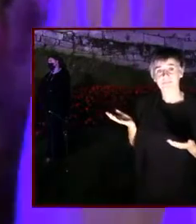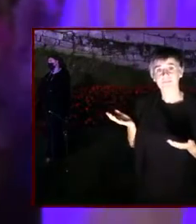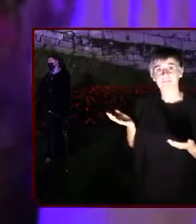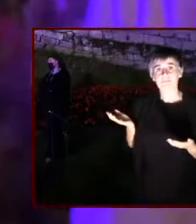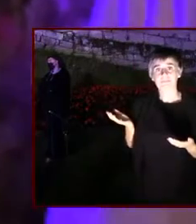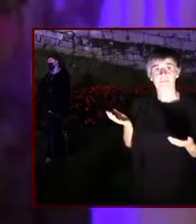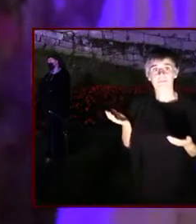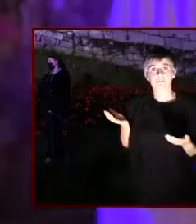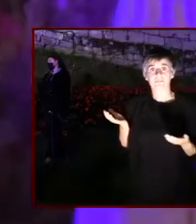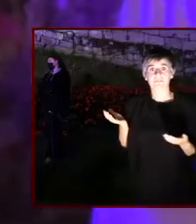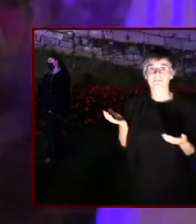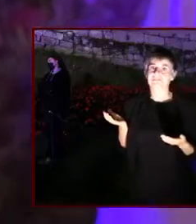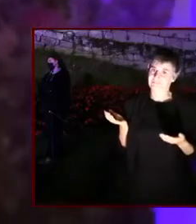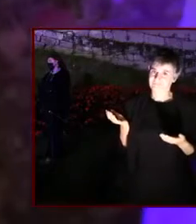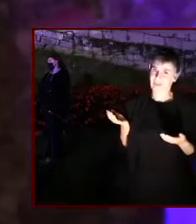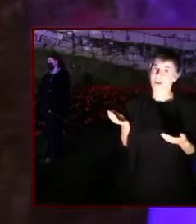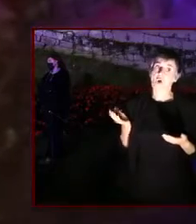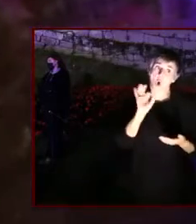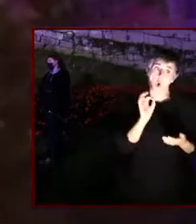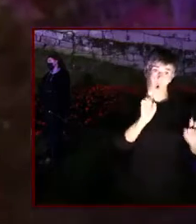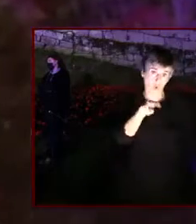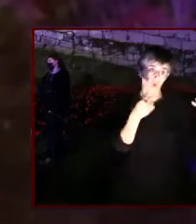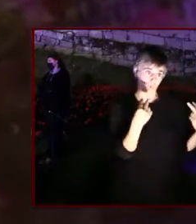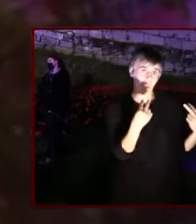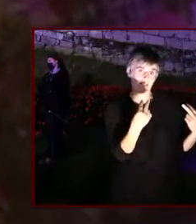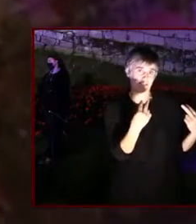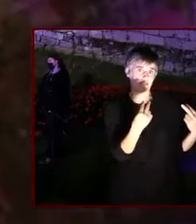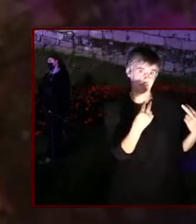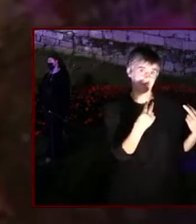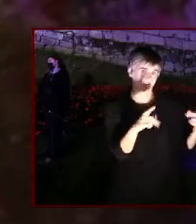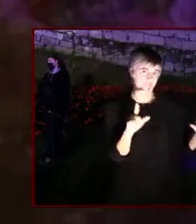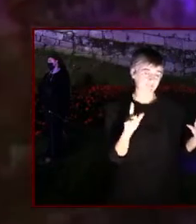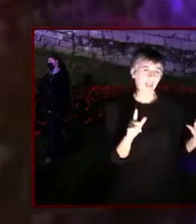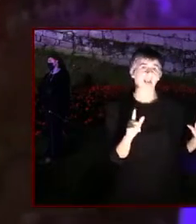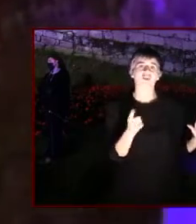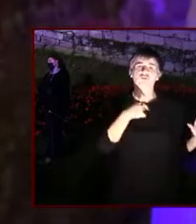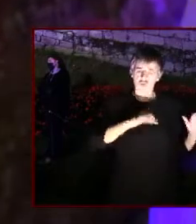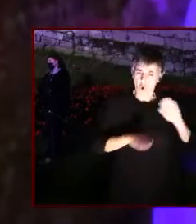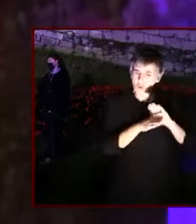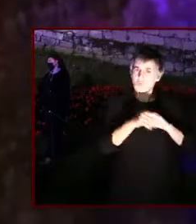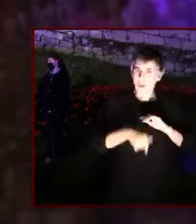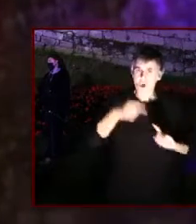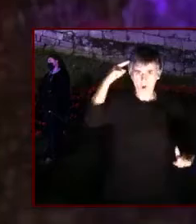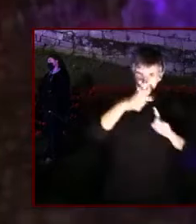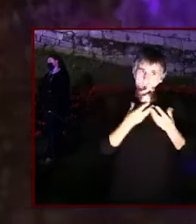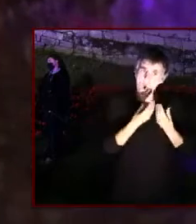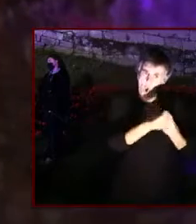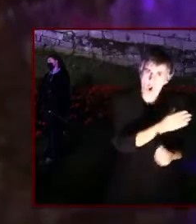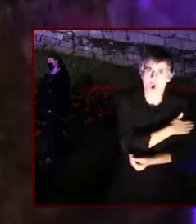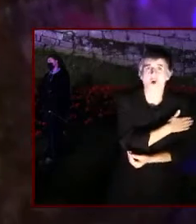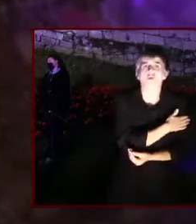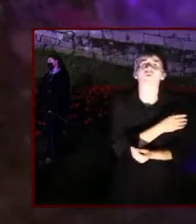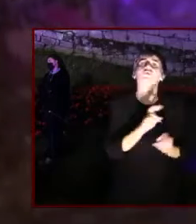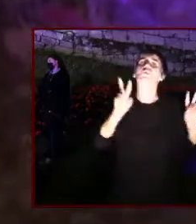ou esteades a vernos tamén. Que sepades que seguiremos aquí para acompañarvos nunha nova edición de